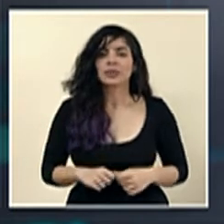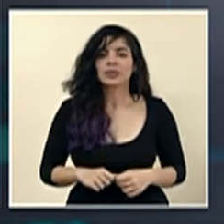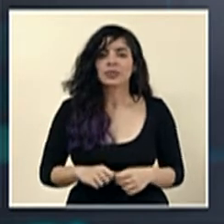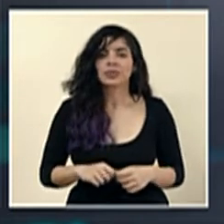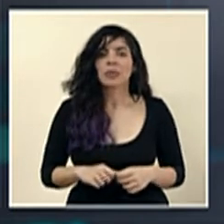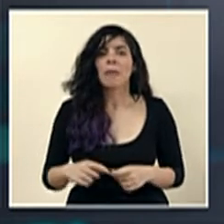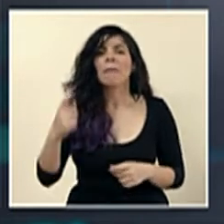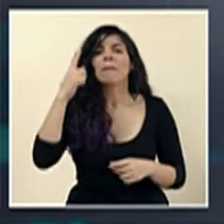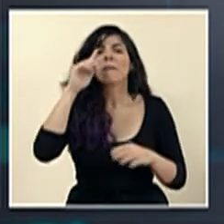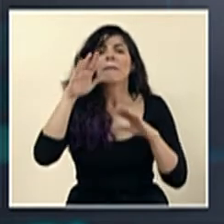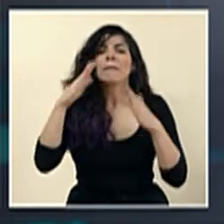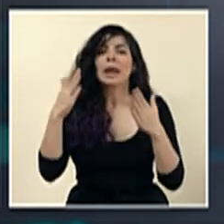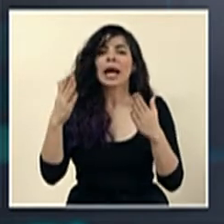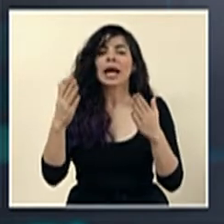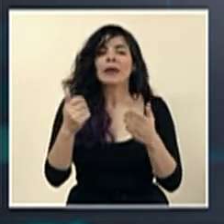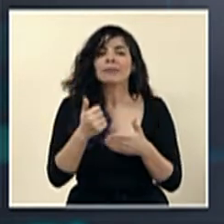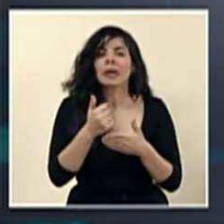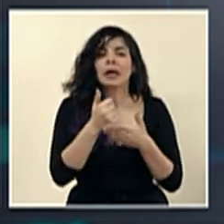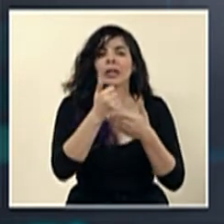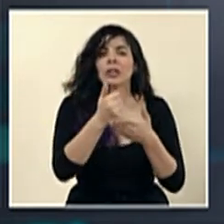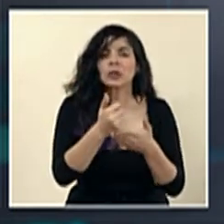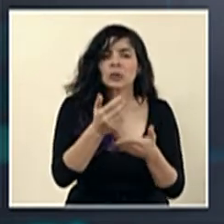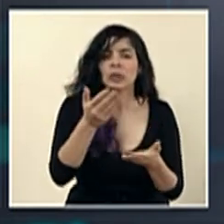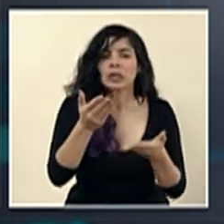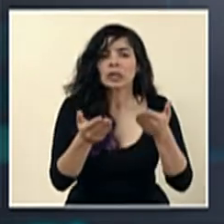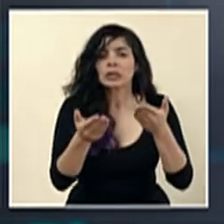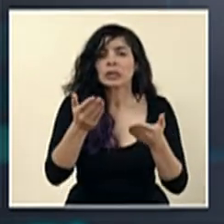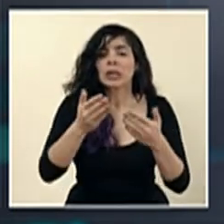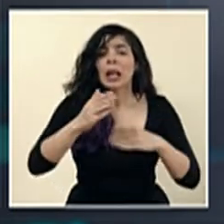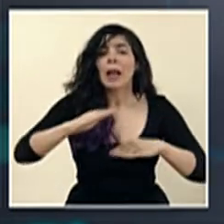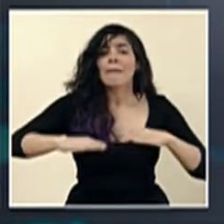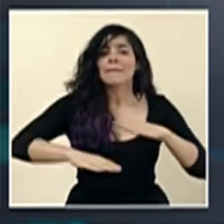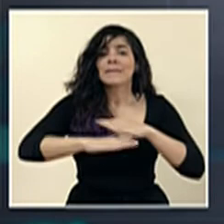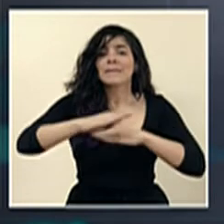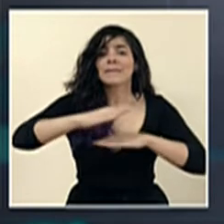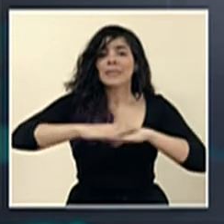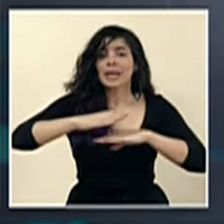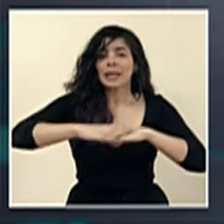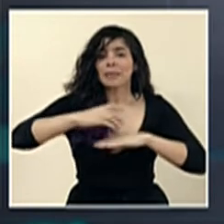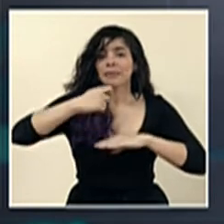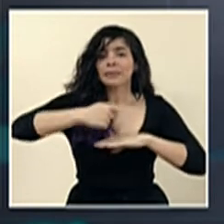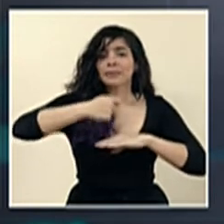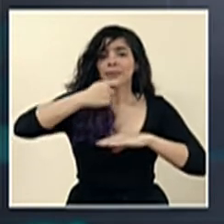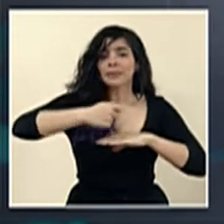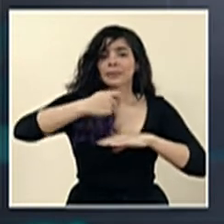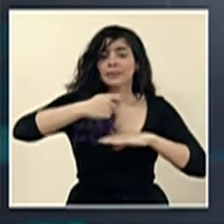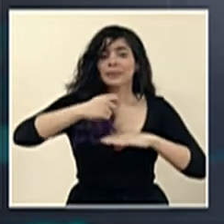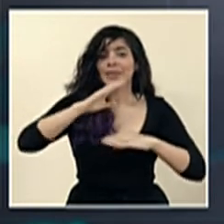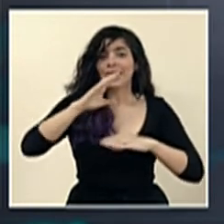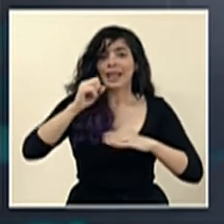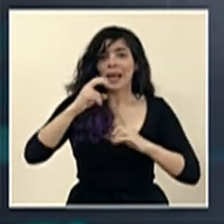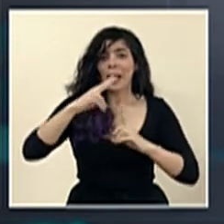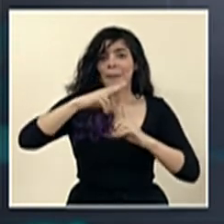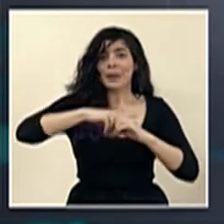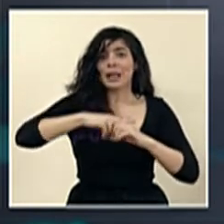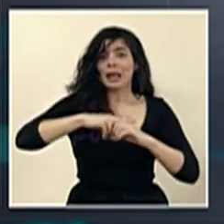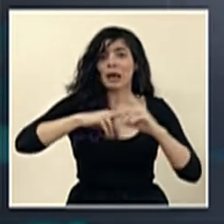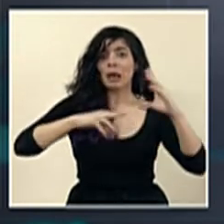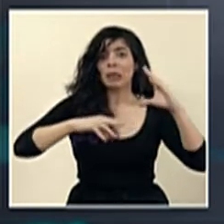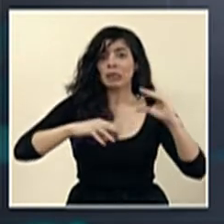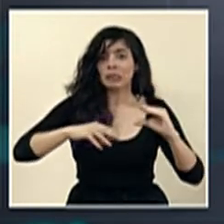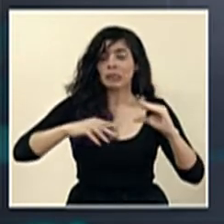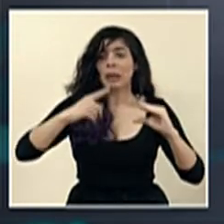Social para compensar la reducción de la base mínima contributiva que adoptó la Caja